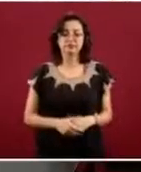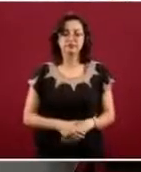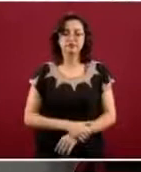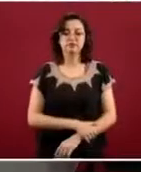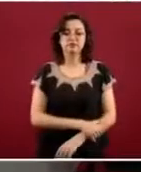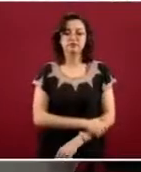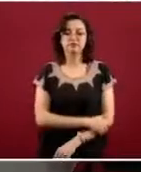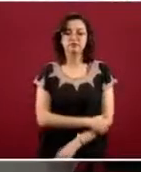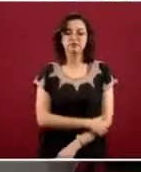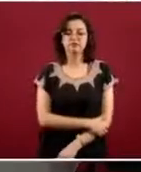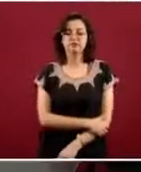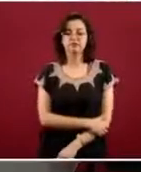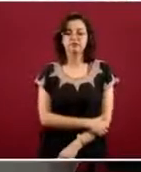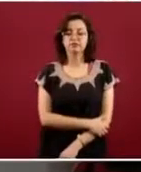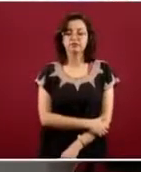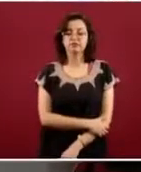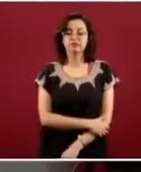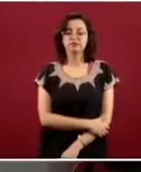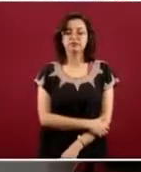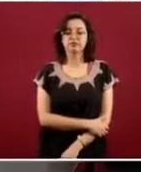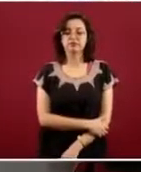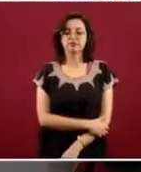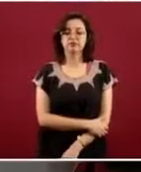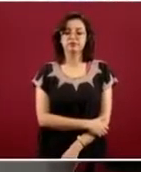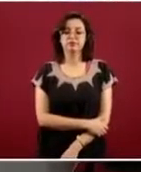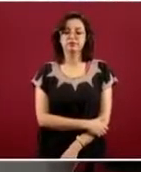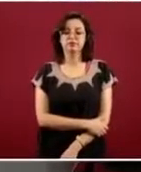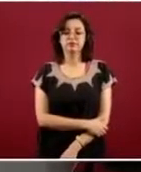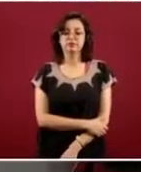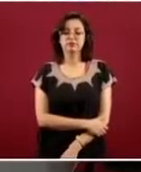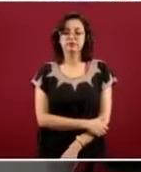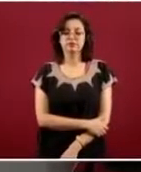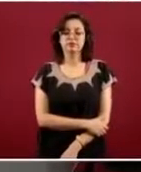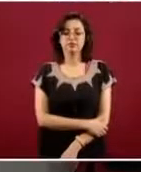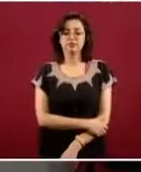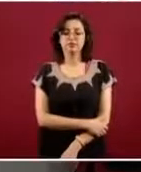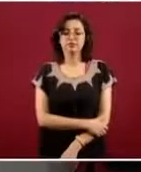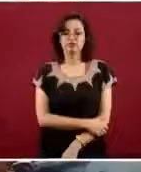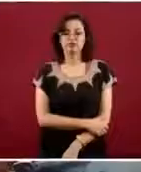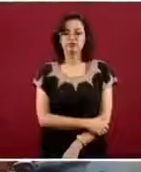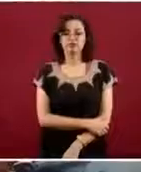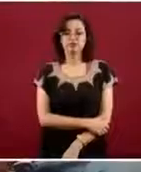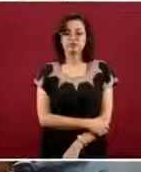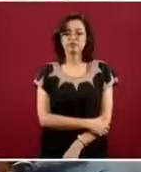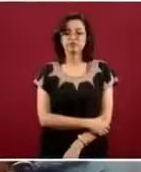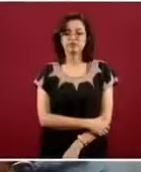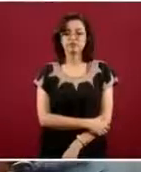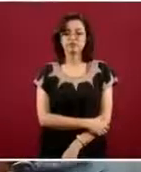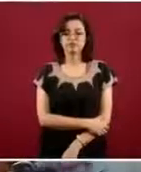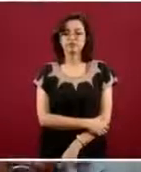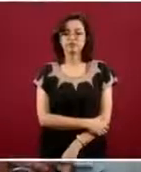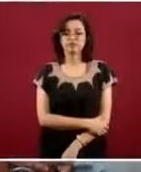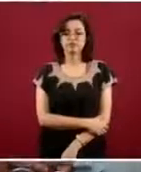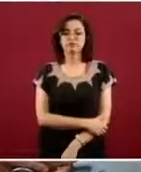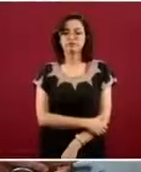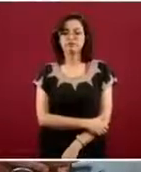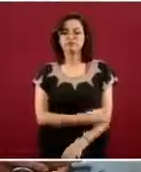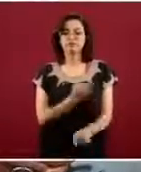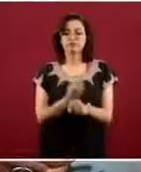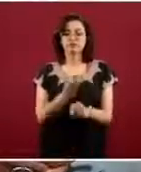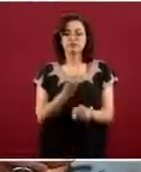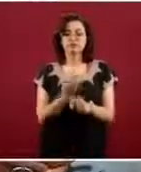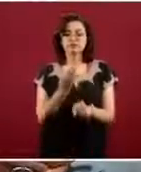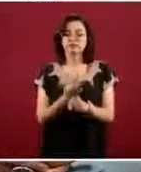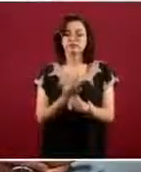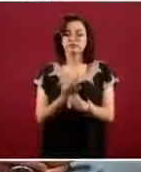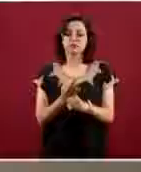Personas que no tienen acceso ni a gel o solamente a agua, que puedan hacer algo con inmediatez dentro de sus casas. En forma inmediata, desde